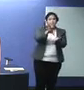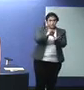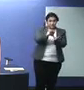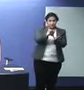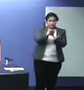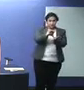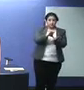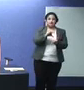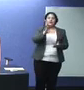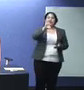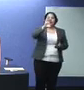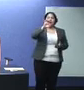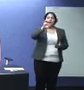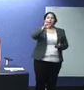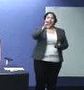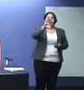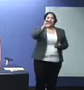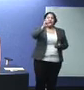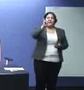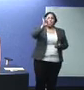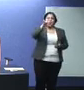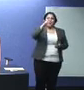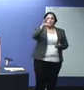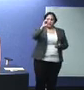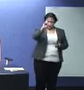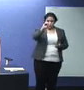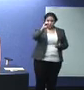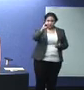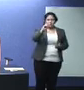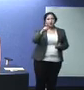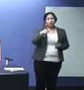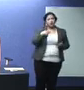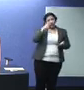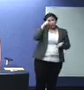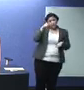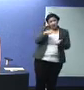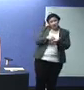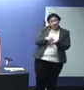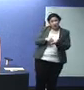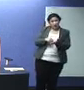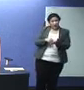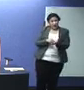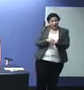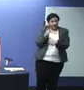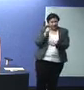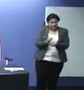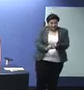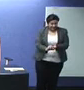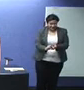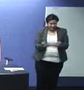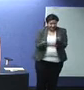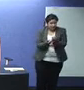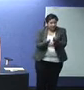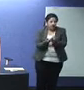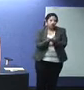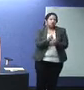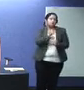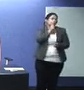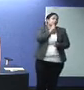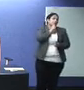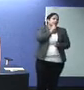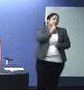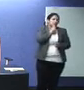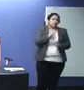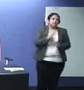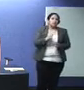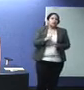ecológico. No creo que estemos ahí. Desde mi experiencia como profesional, y más adelante diré por qué.